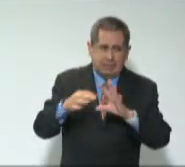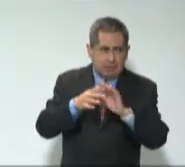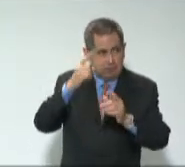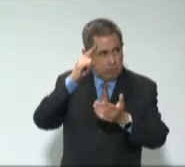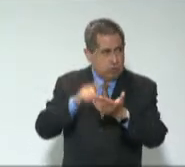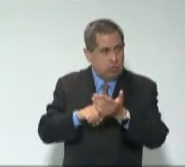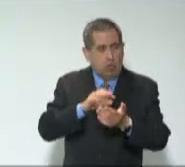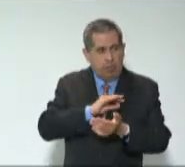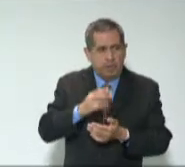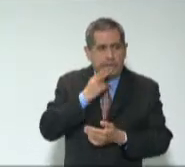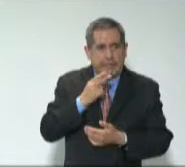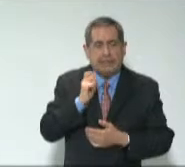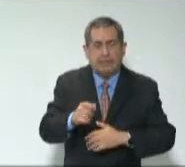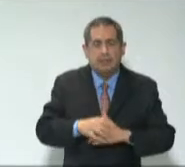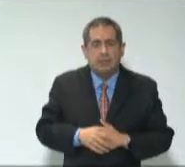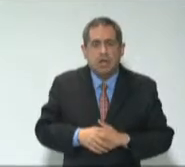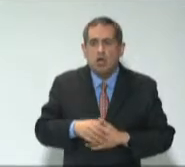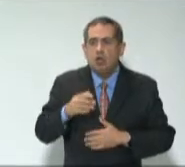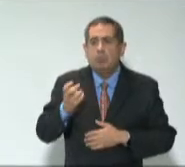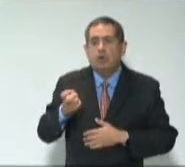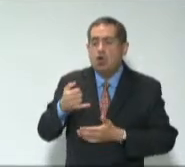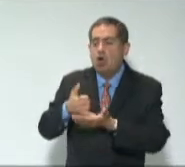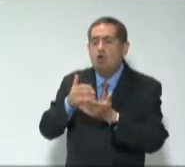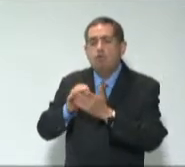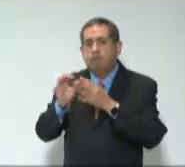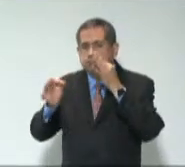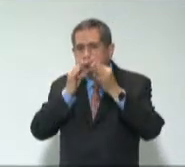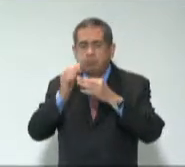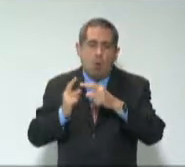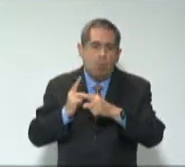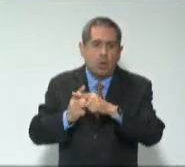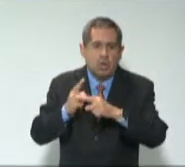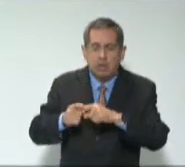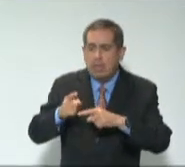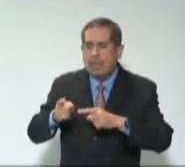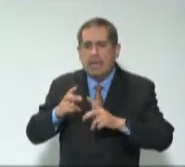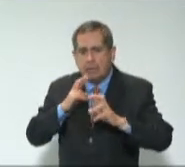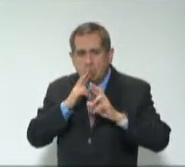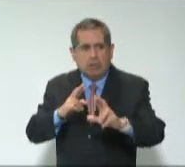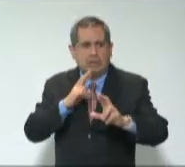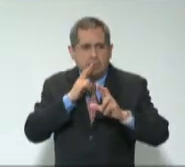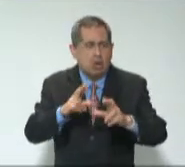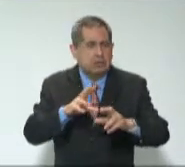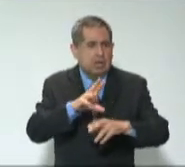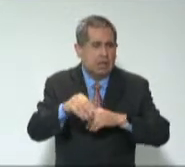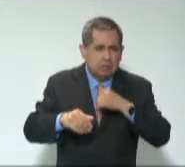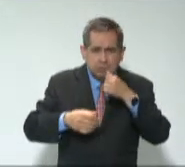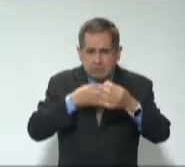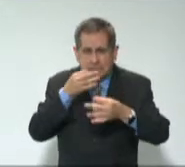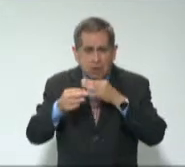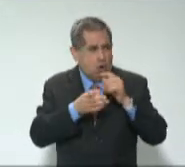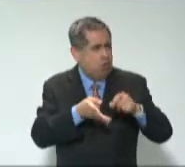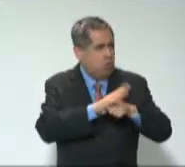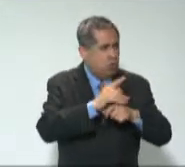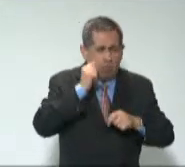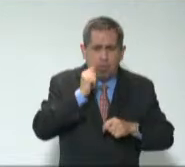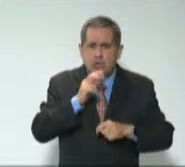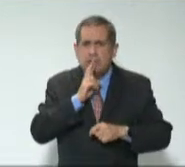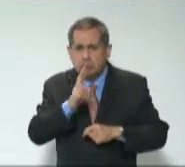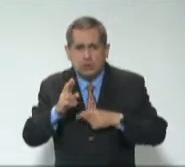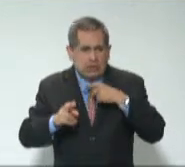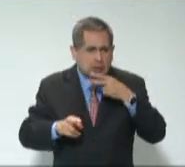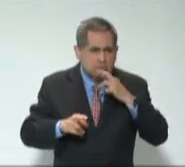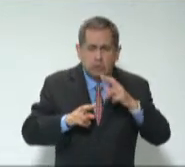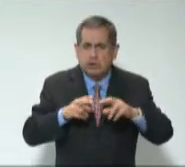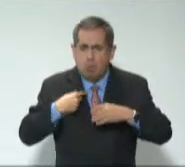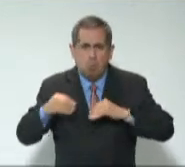esfuerzos que aquí yo hablo de publicación activa de contestar eh respuestas en época de pandemia En ese sentido